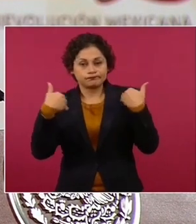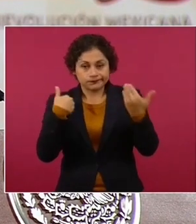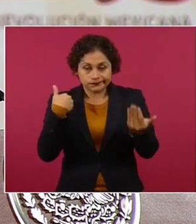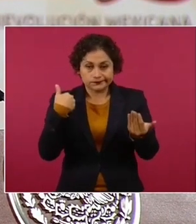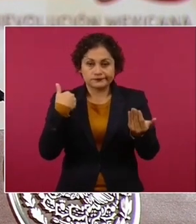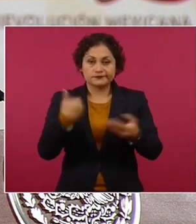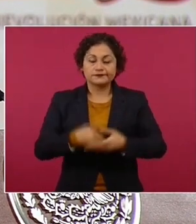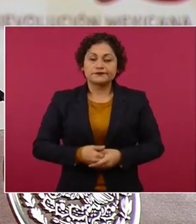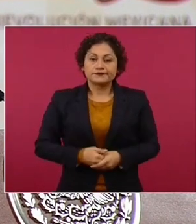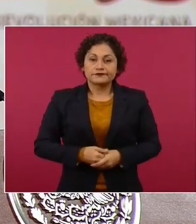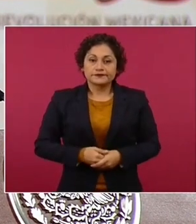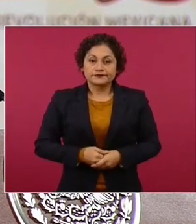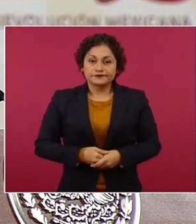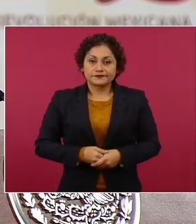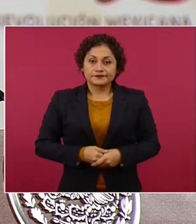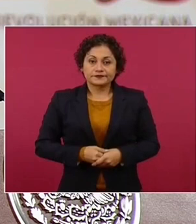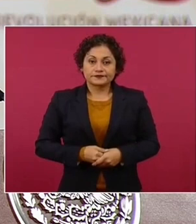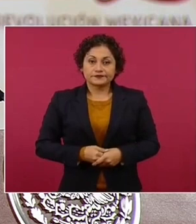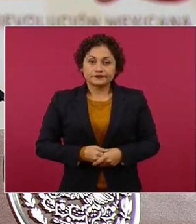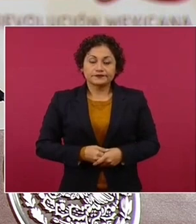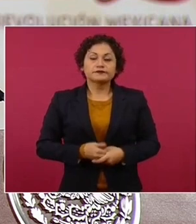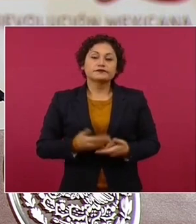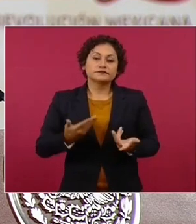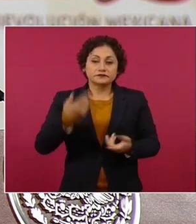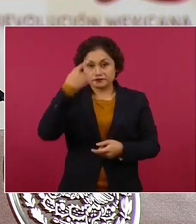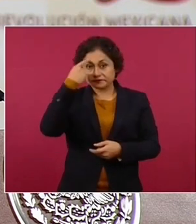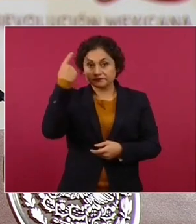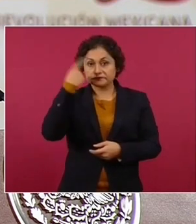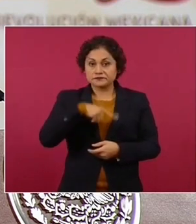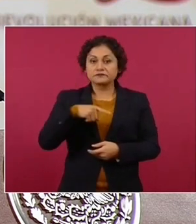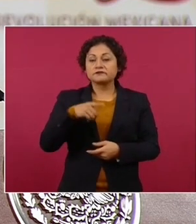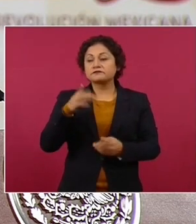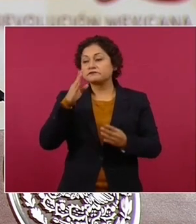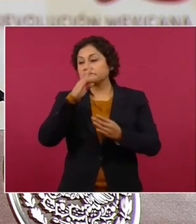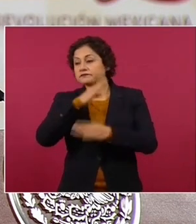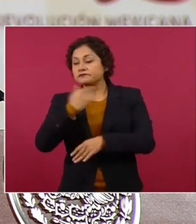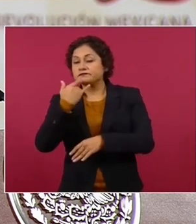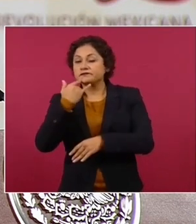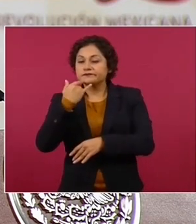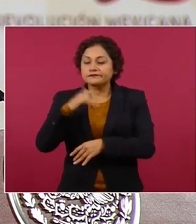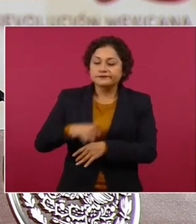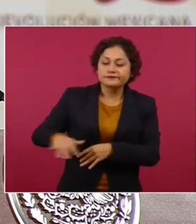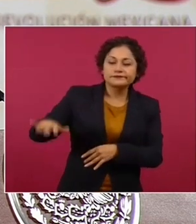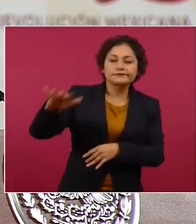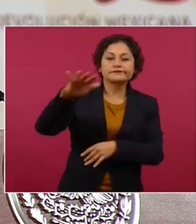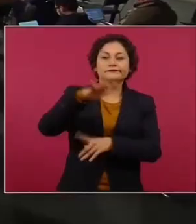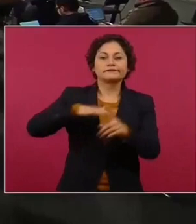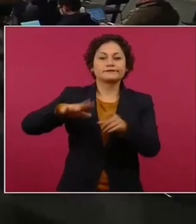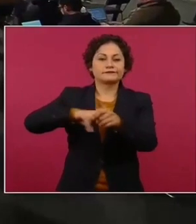observación, el disfrute de la naturaleza y también para recrear